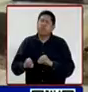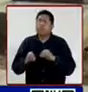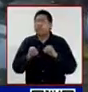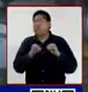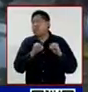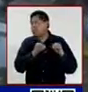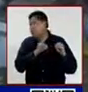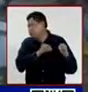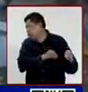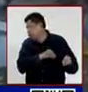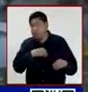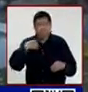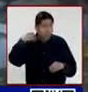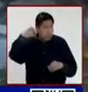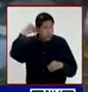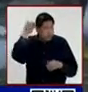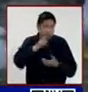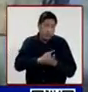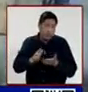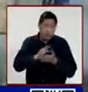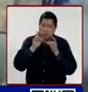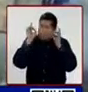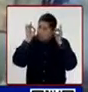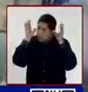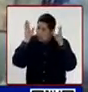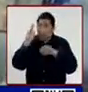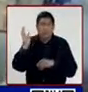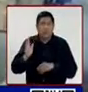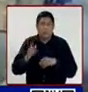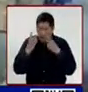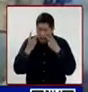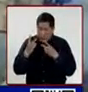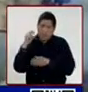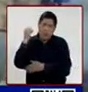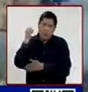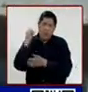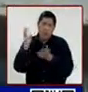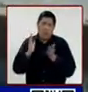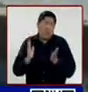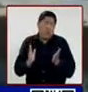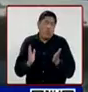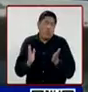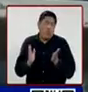próximas semanas en un operativo inédito, nunca antes visto en la ciudad de Sucre.